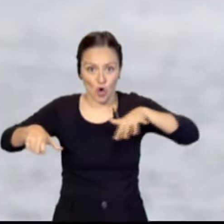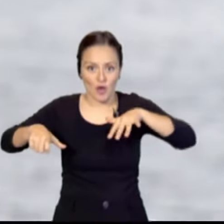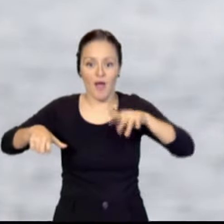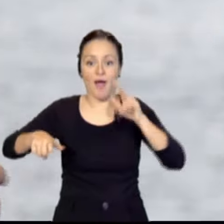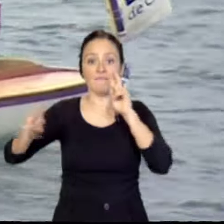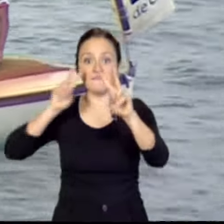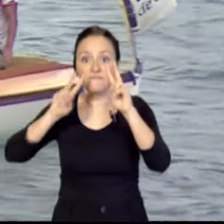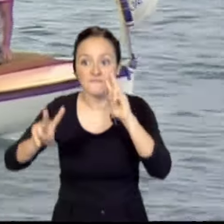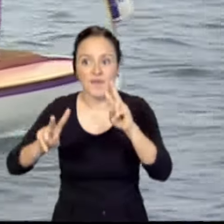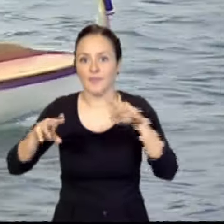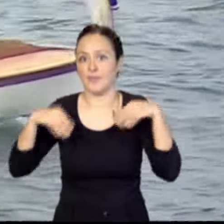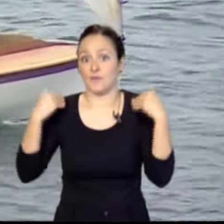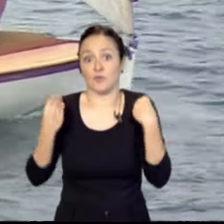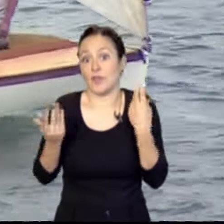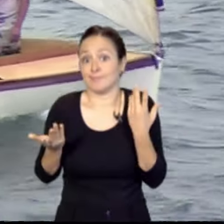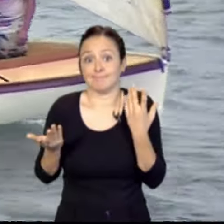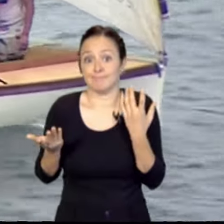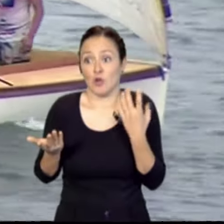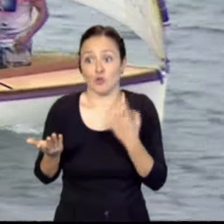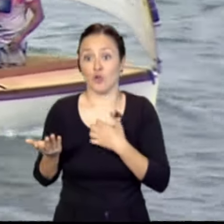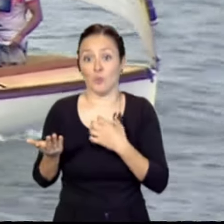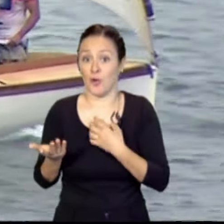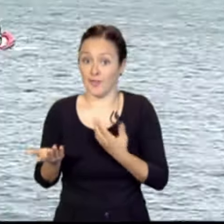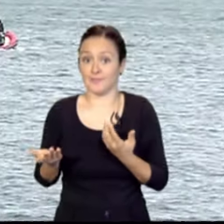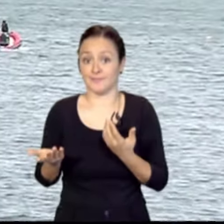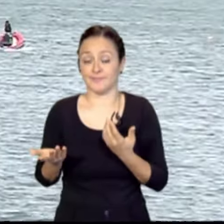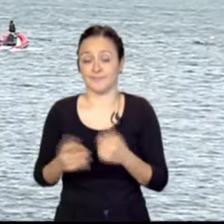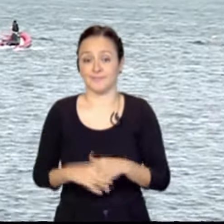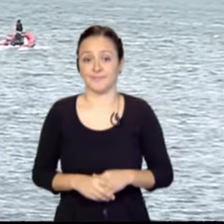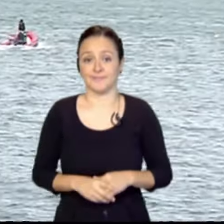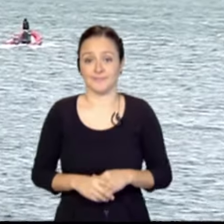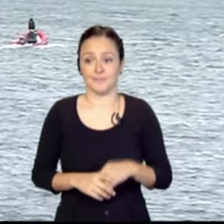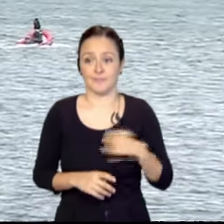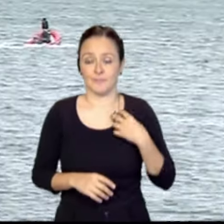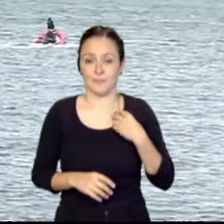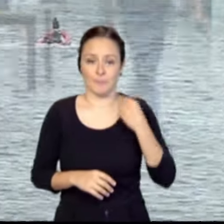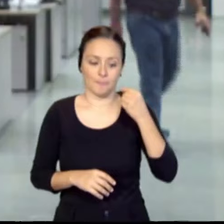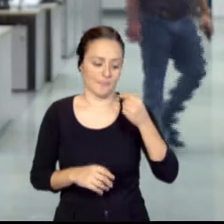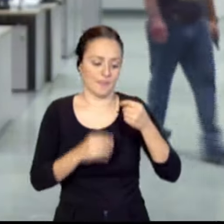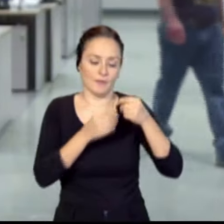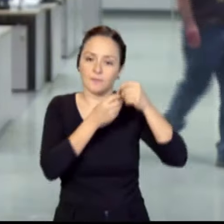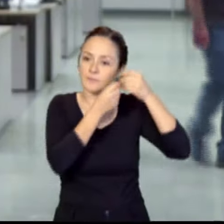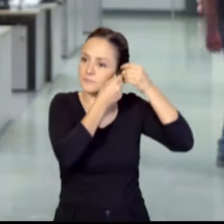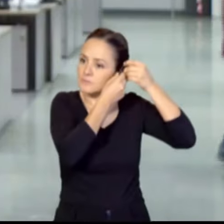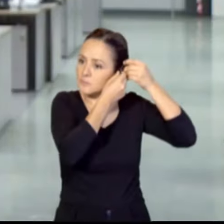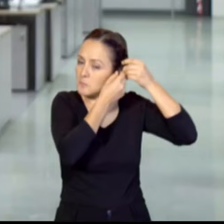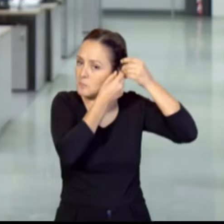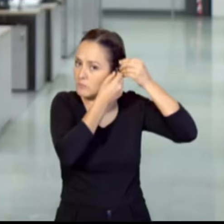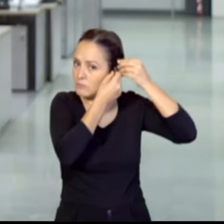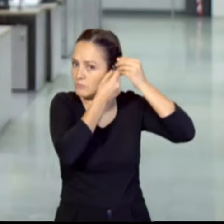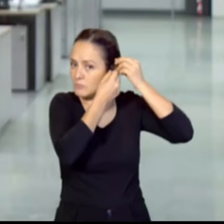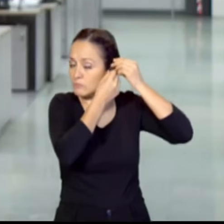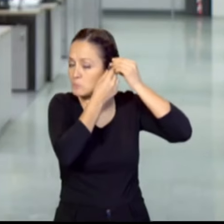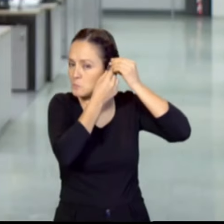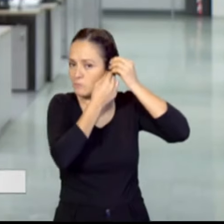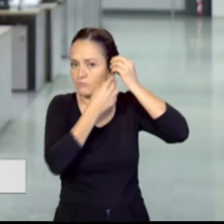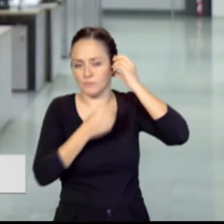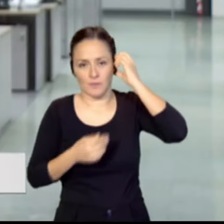seguidores puedan seguir las regatas desde la avenida marítima los presidentes se han plantado